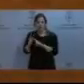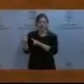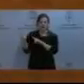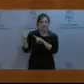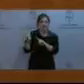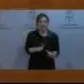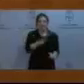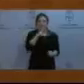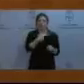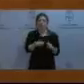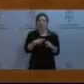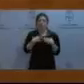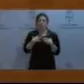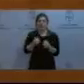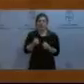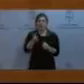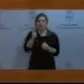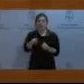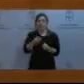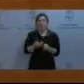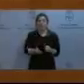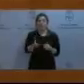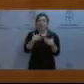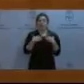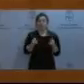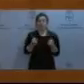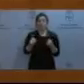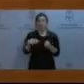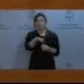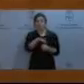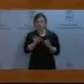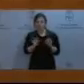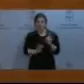cuanto a política sanitaria. El futuro de la sanidad en el área se ve